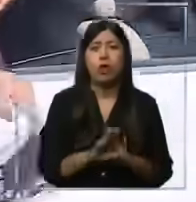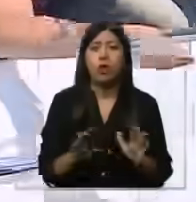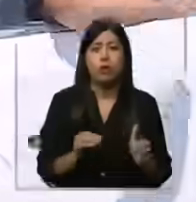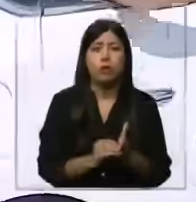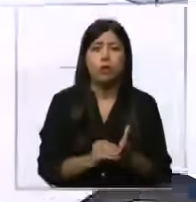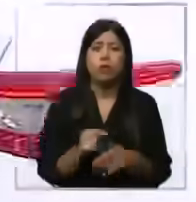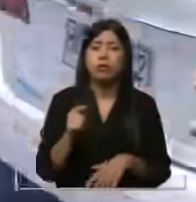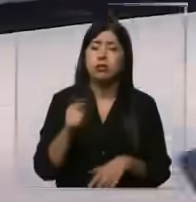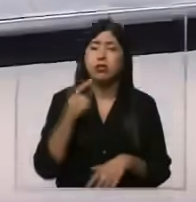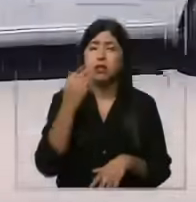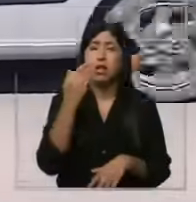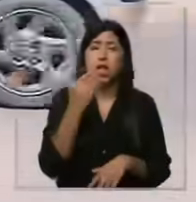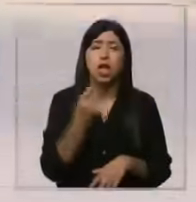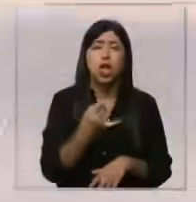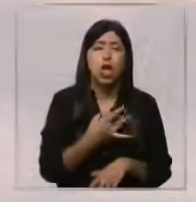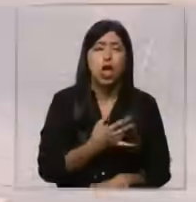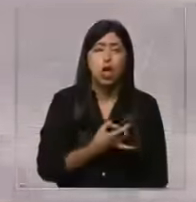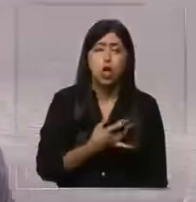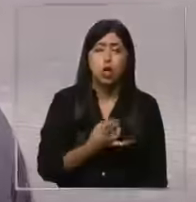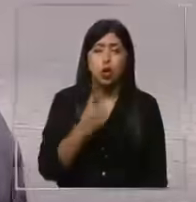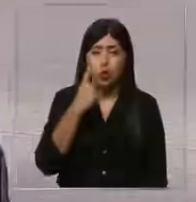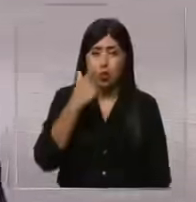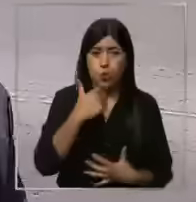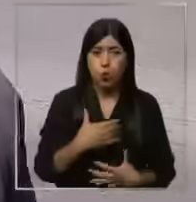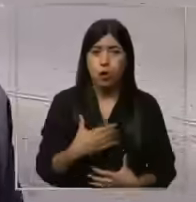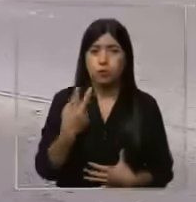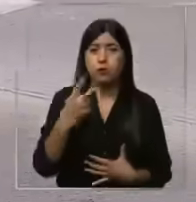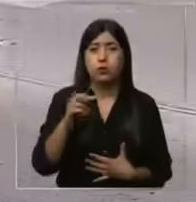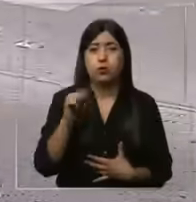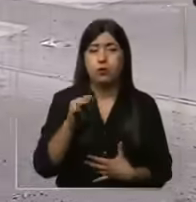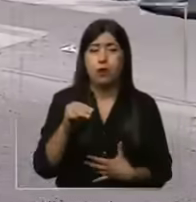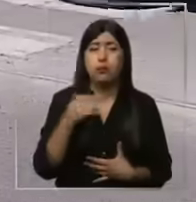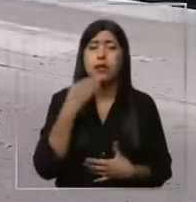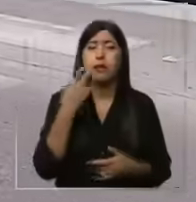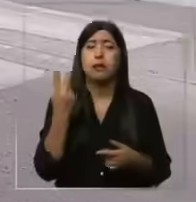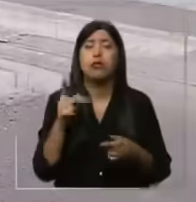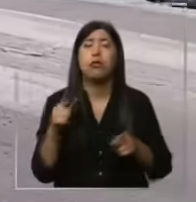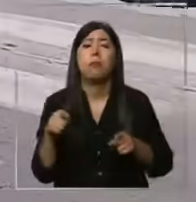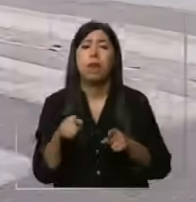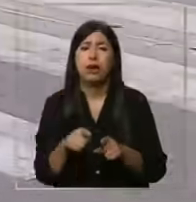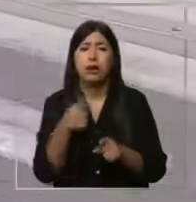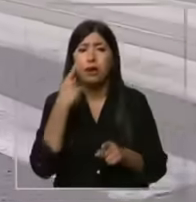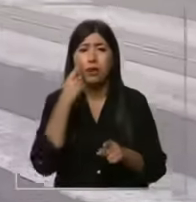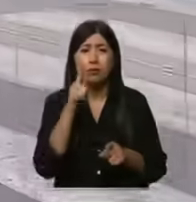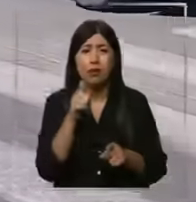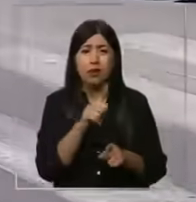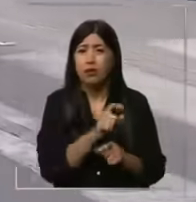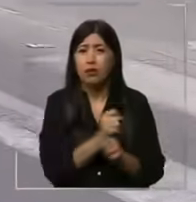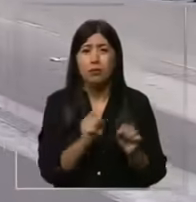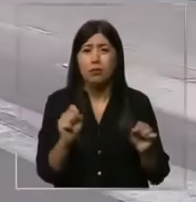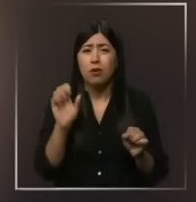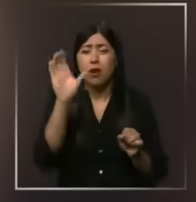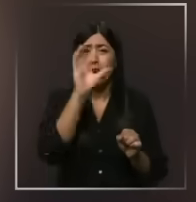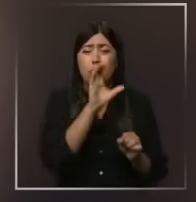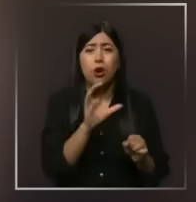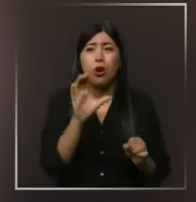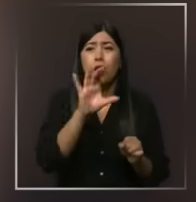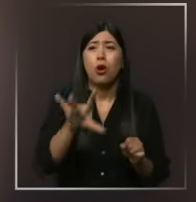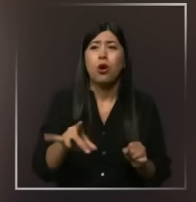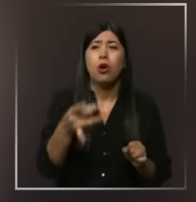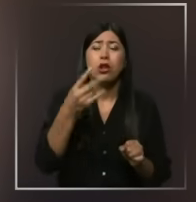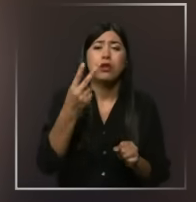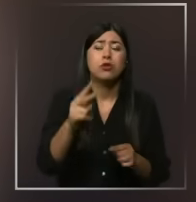muy dolorosos. Uno de esos cuerpos era el de su madre y el de la pareja de ella, pero no ha logrado dar con el paradero de su